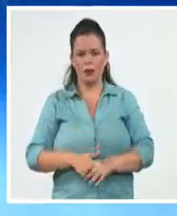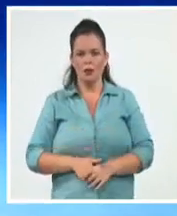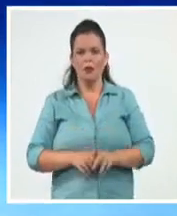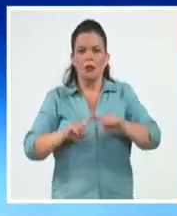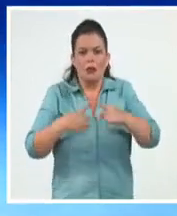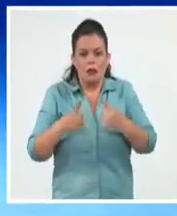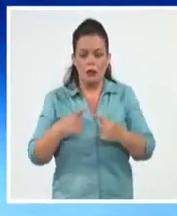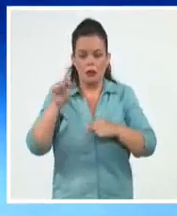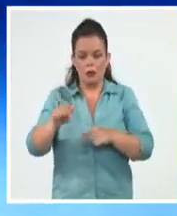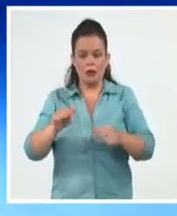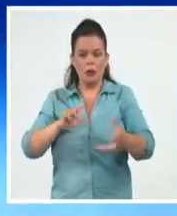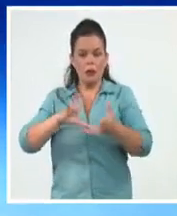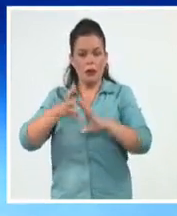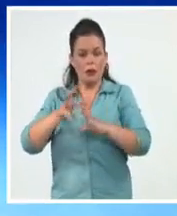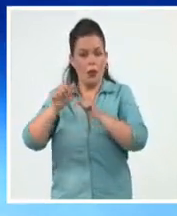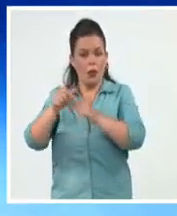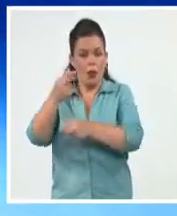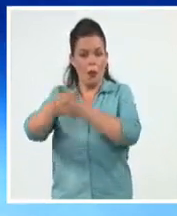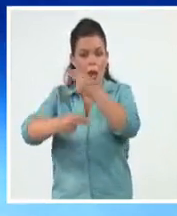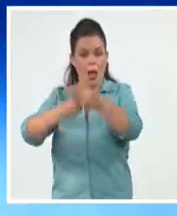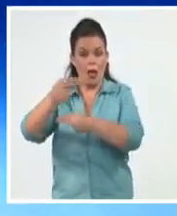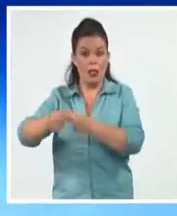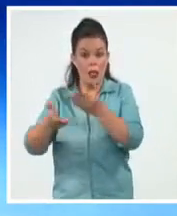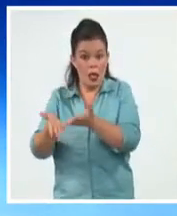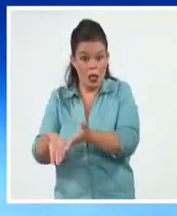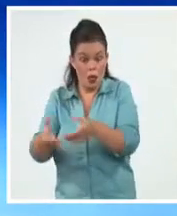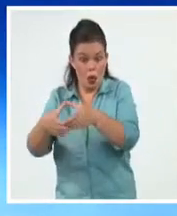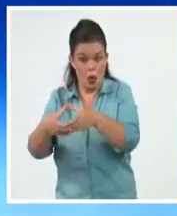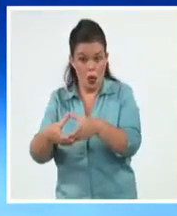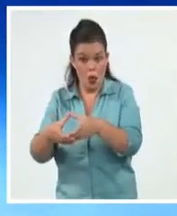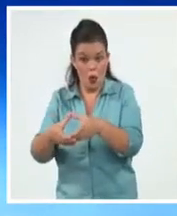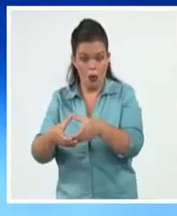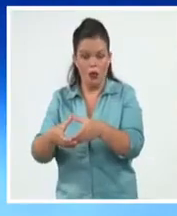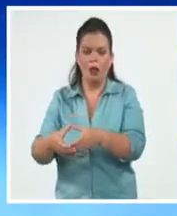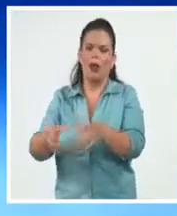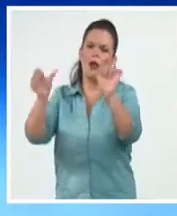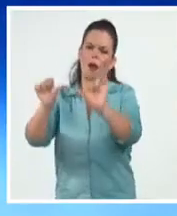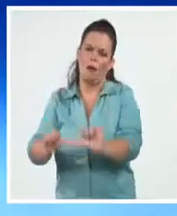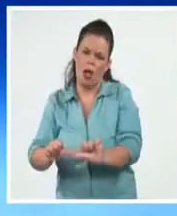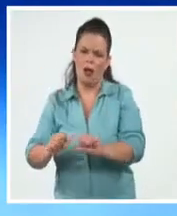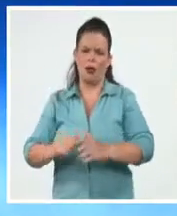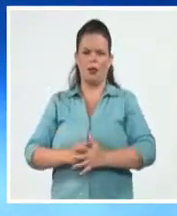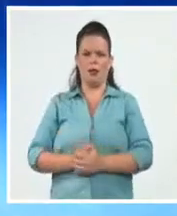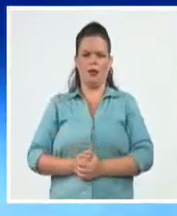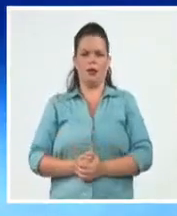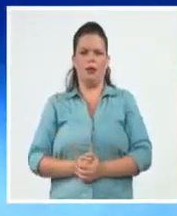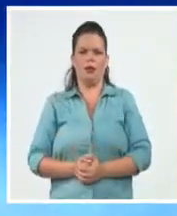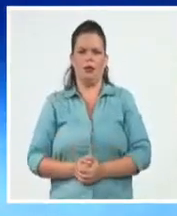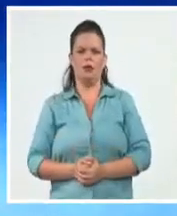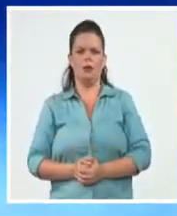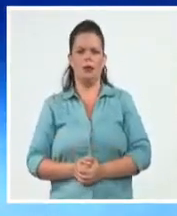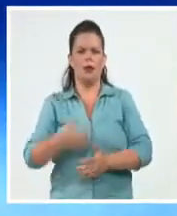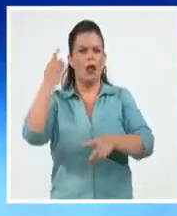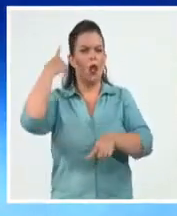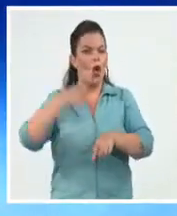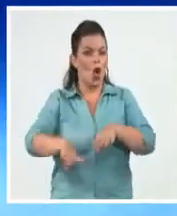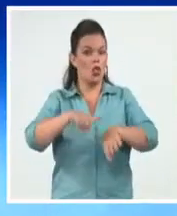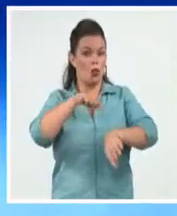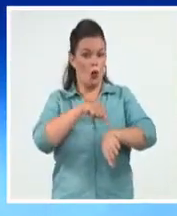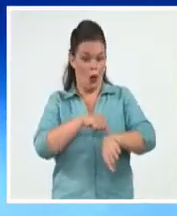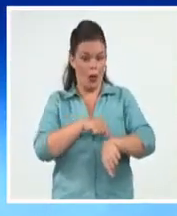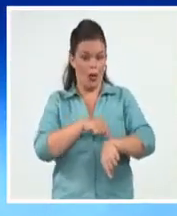despreciables, a su mera convocatoria incluso también despreciable. Regresaremos con elementos de orden jurídico, reitero, elementos